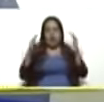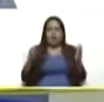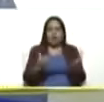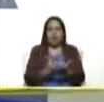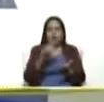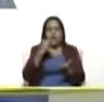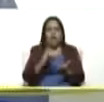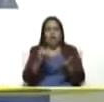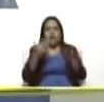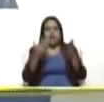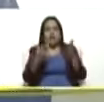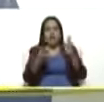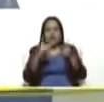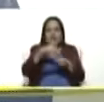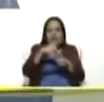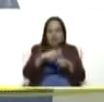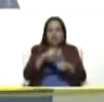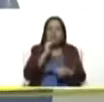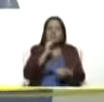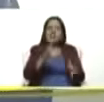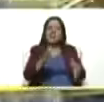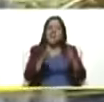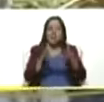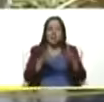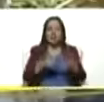tengo los resultados.